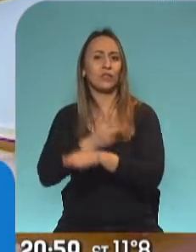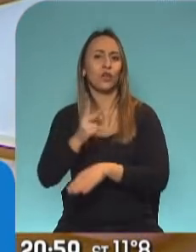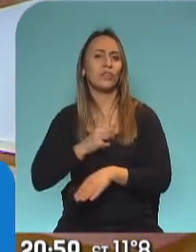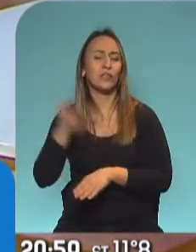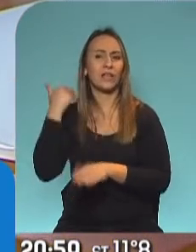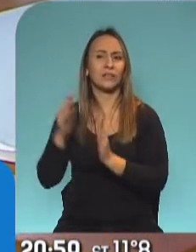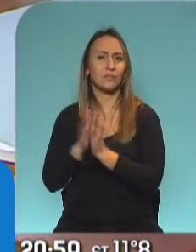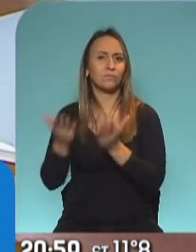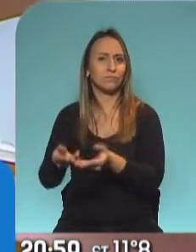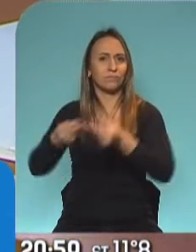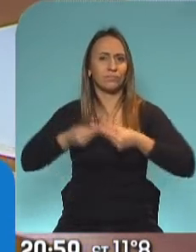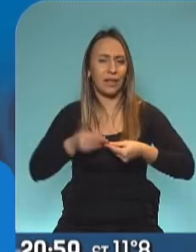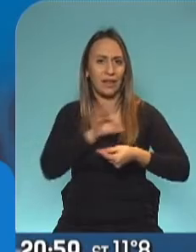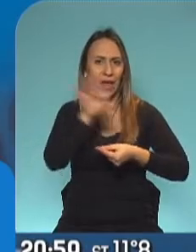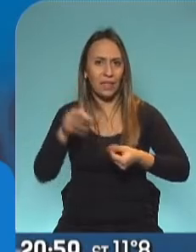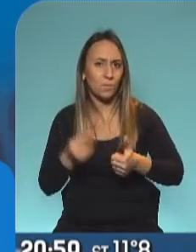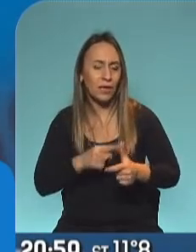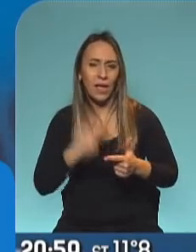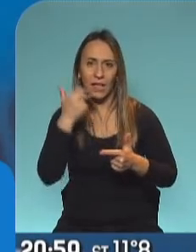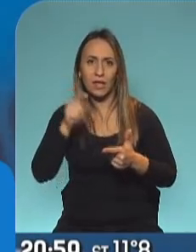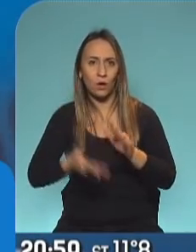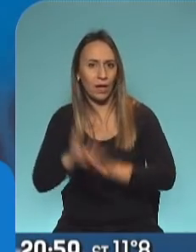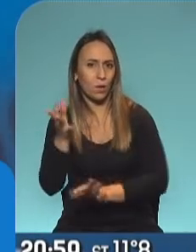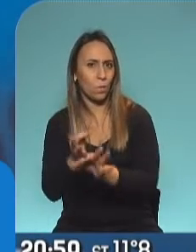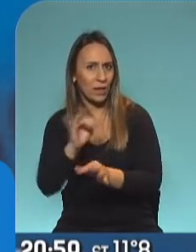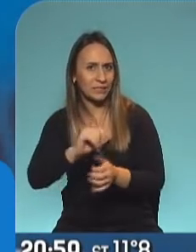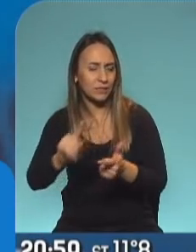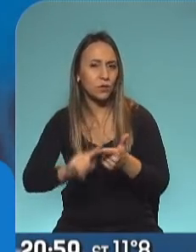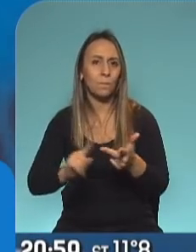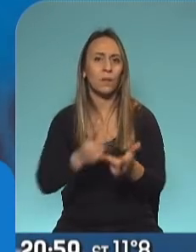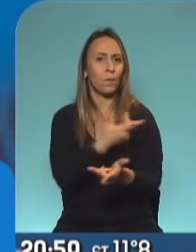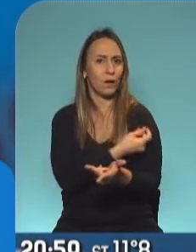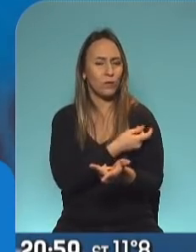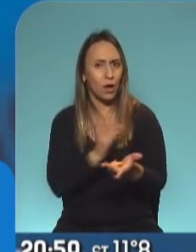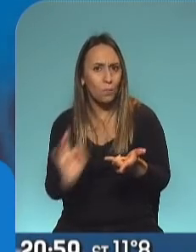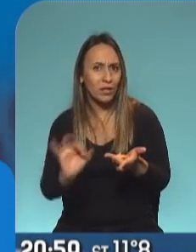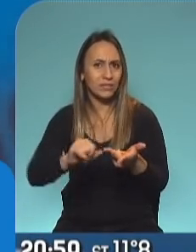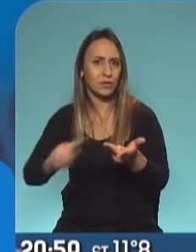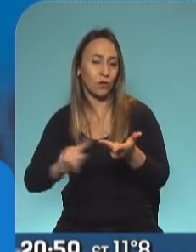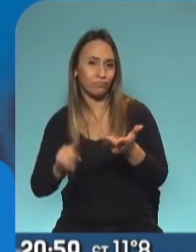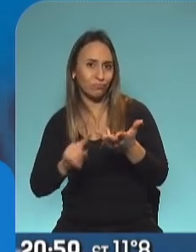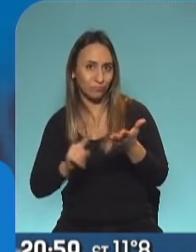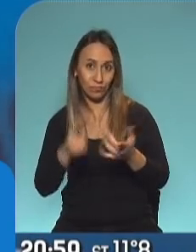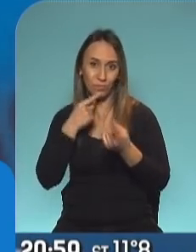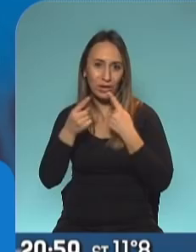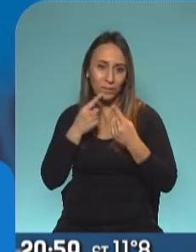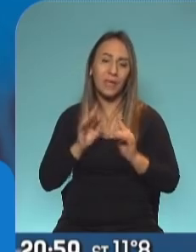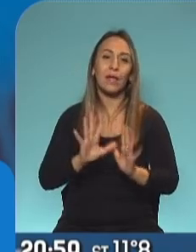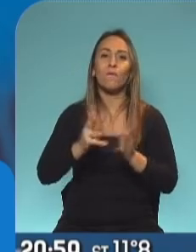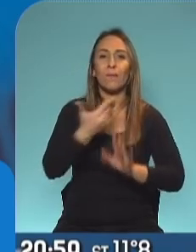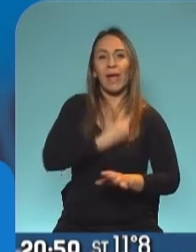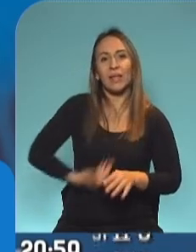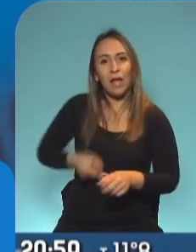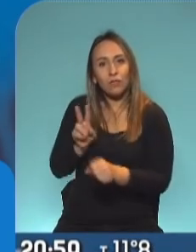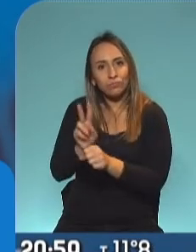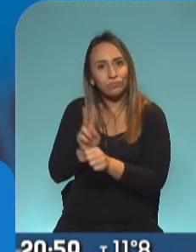2 años antes? Si el nene está yendo a la escuela, si la nena tiene las vacunas. Bueno, También pensar un Estado que prevé incluso un